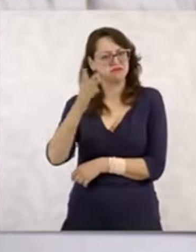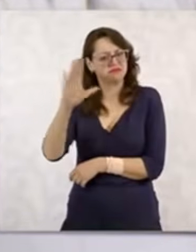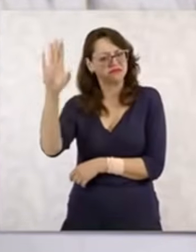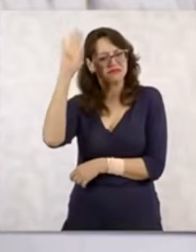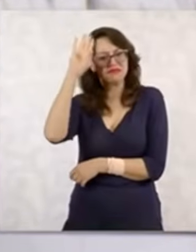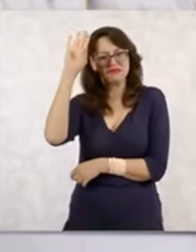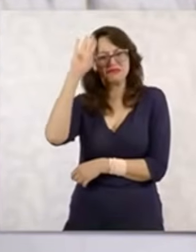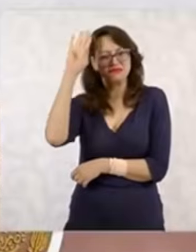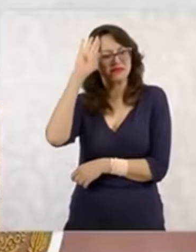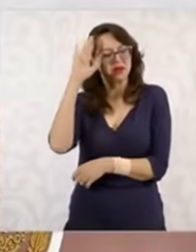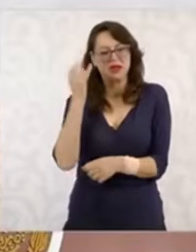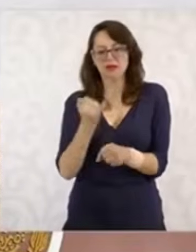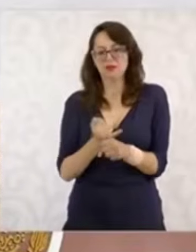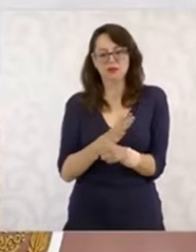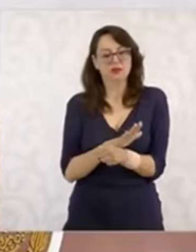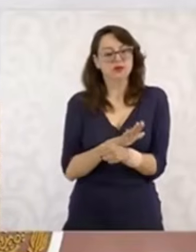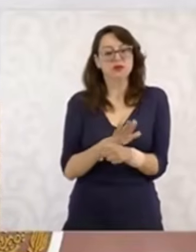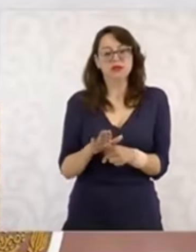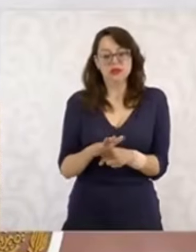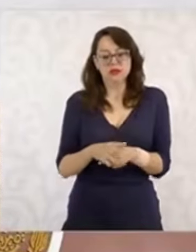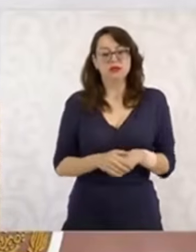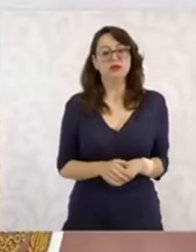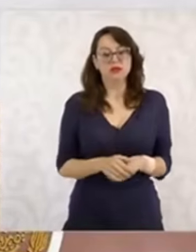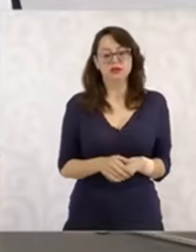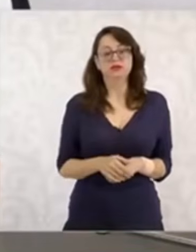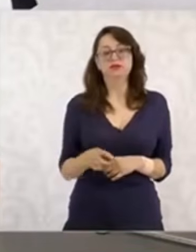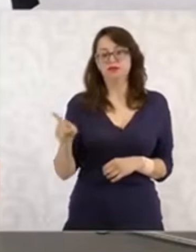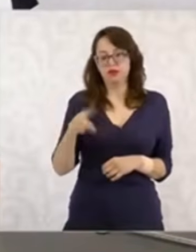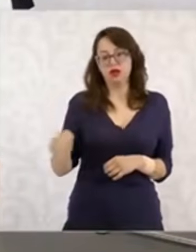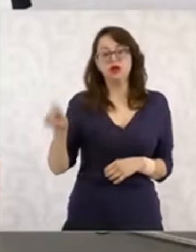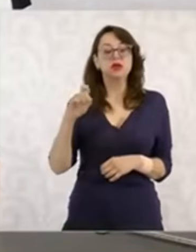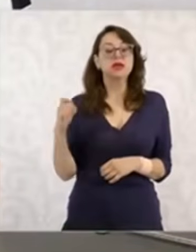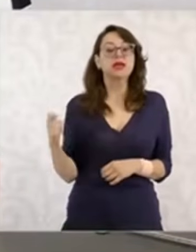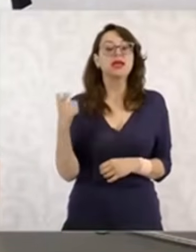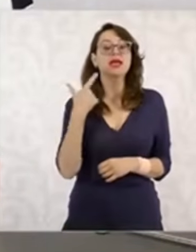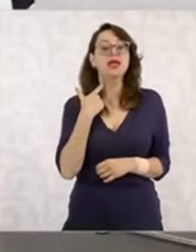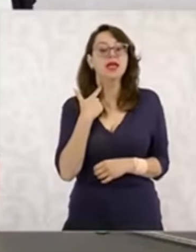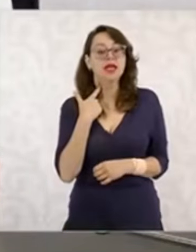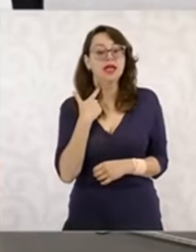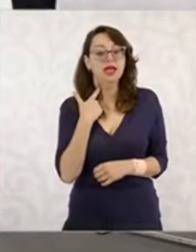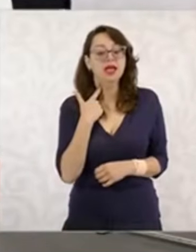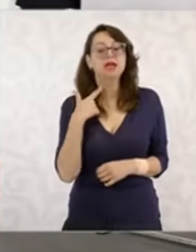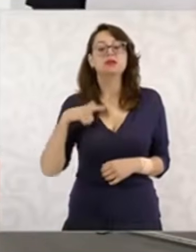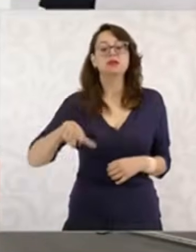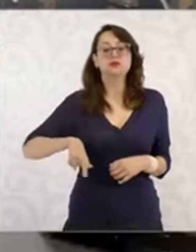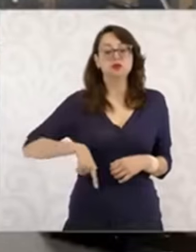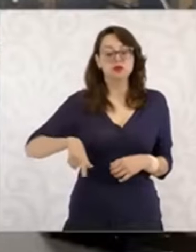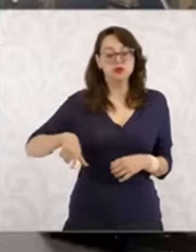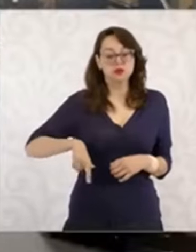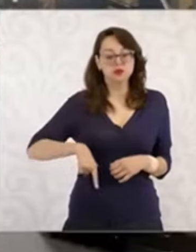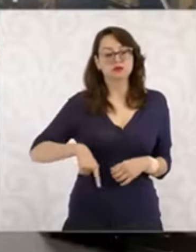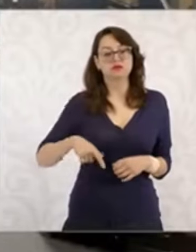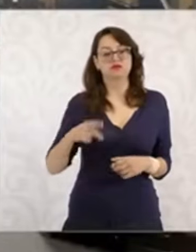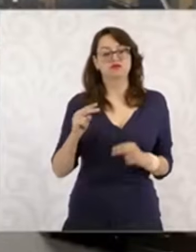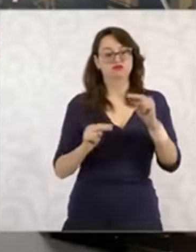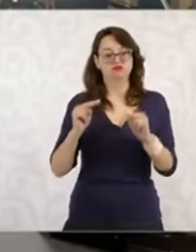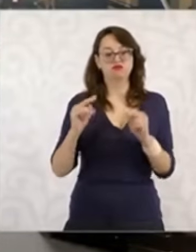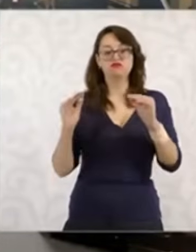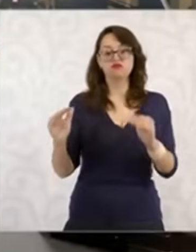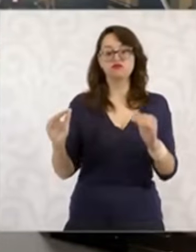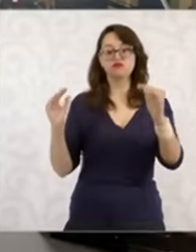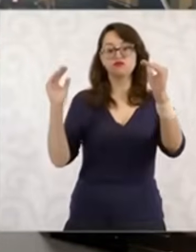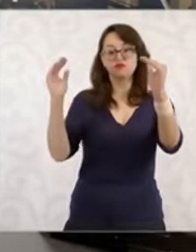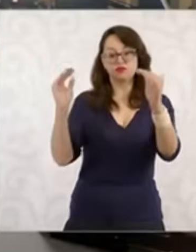federal, en régimen de confianza de altos mandos. Muchas gracias. Estamos